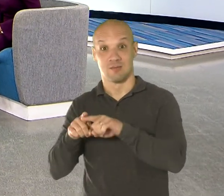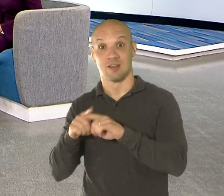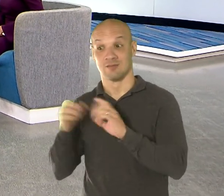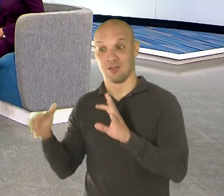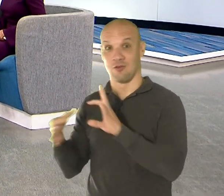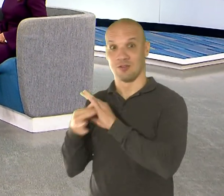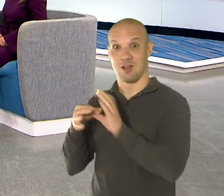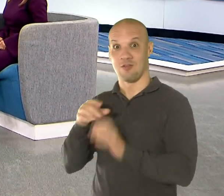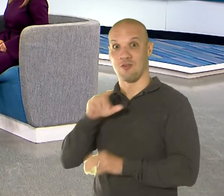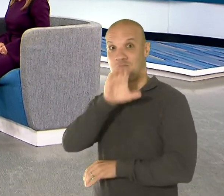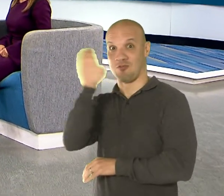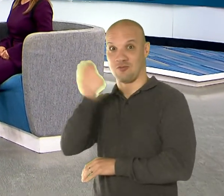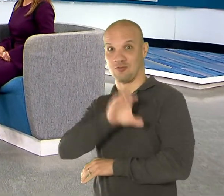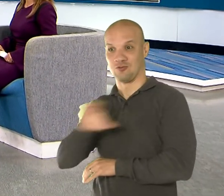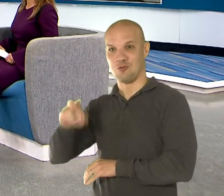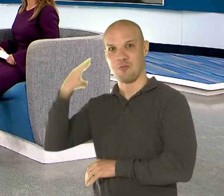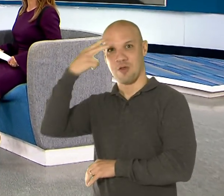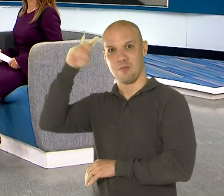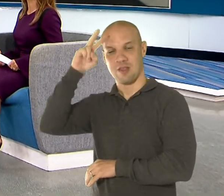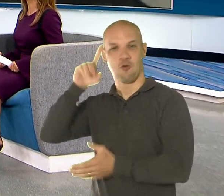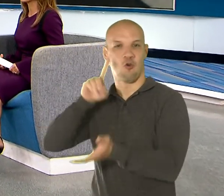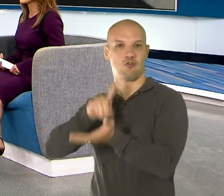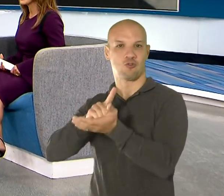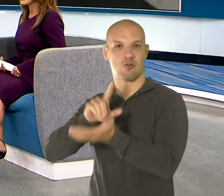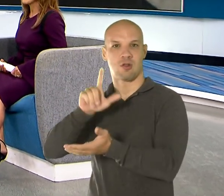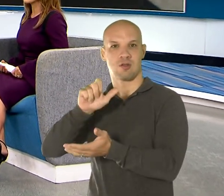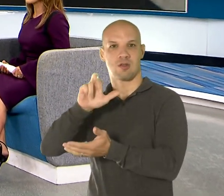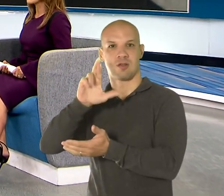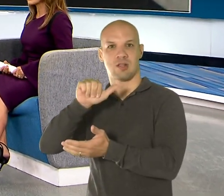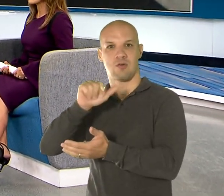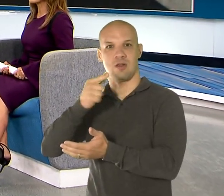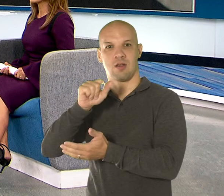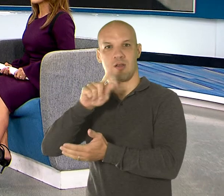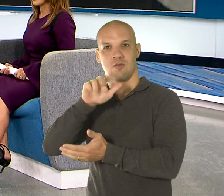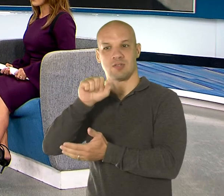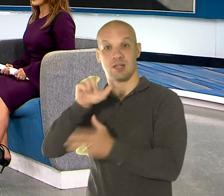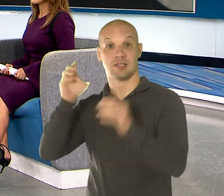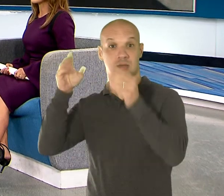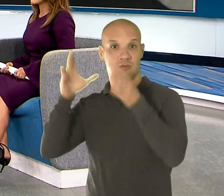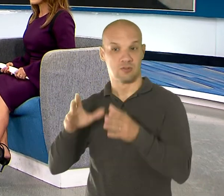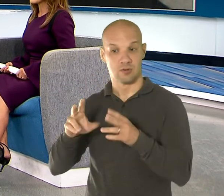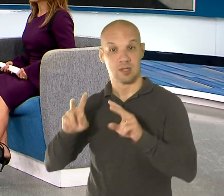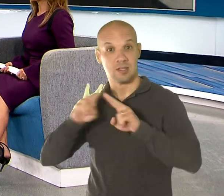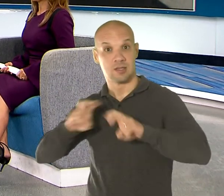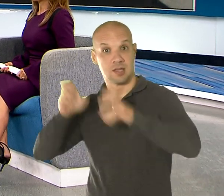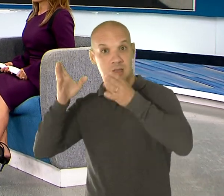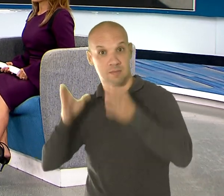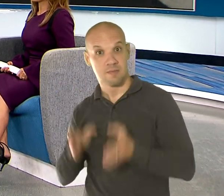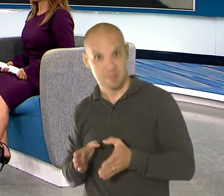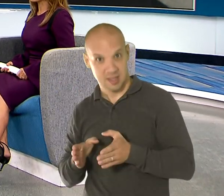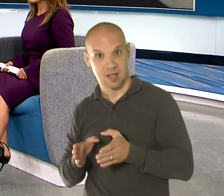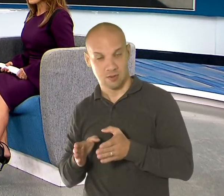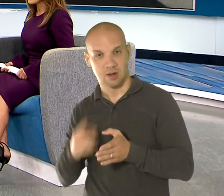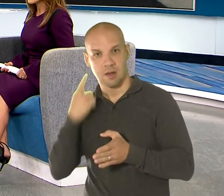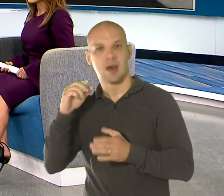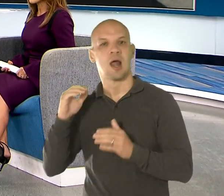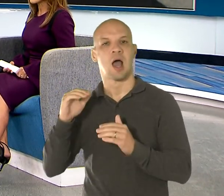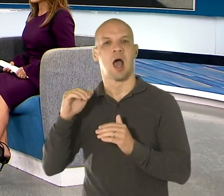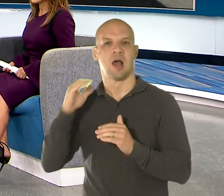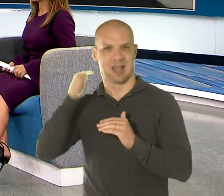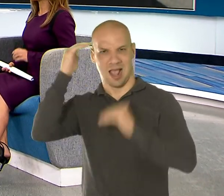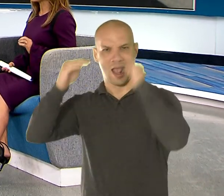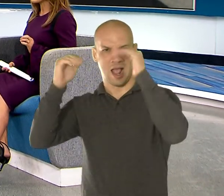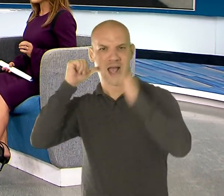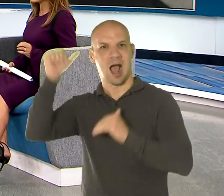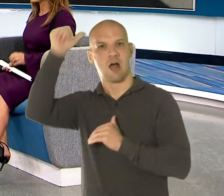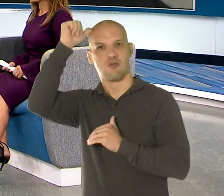Zoom desde México a la doctora Laura González López, profesora investigadora de línea para adultos mayores de